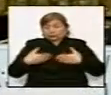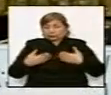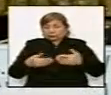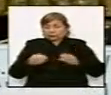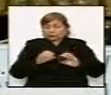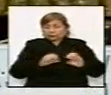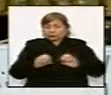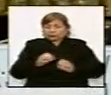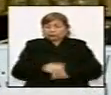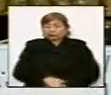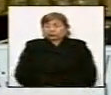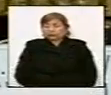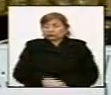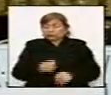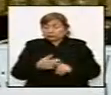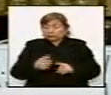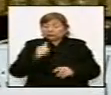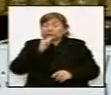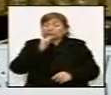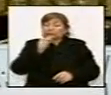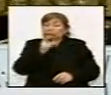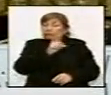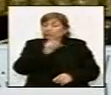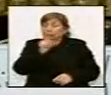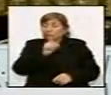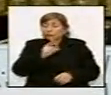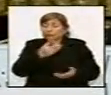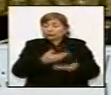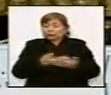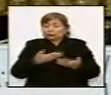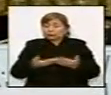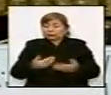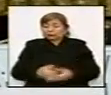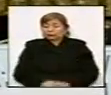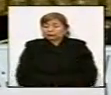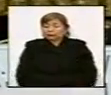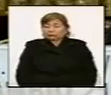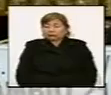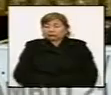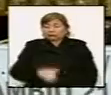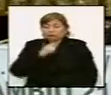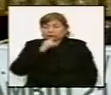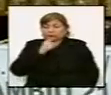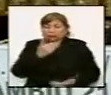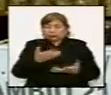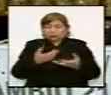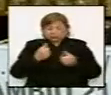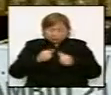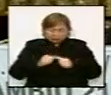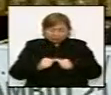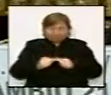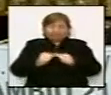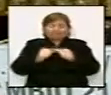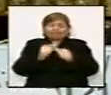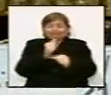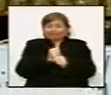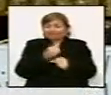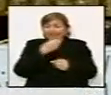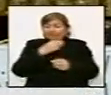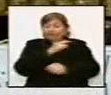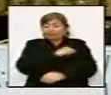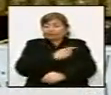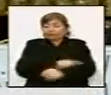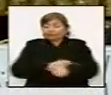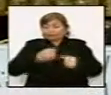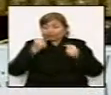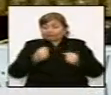sus funciones, pero así nada los detiene. Y así ustedes siguen, ¿no? Esa es la fortaleza